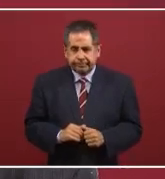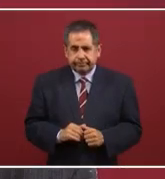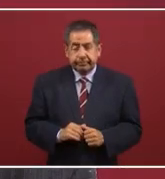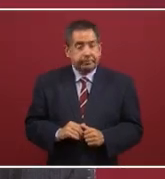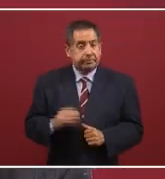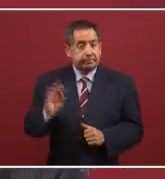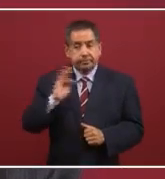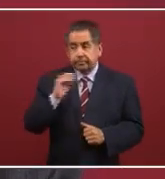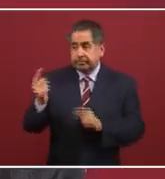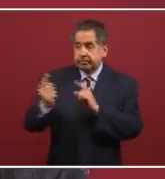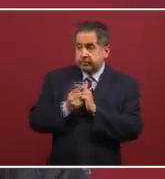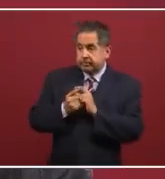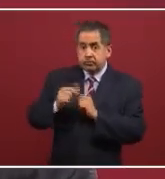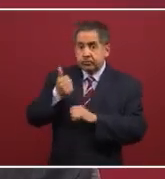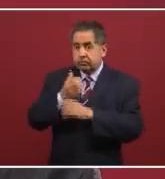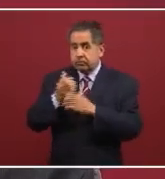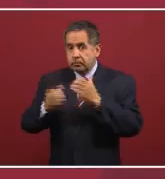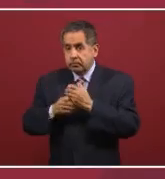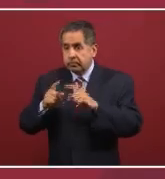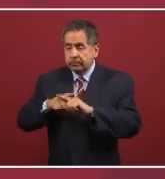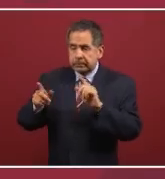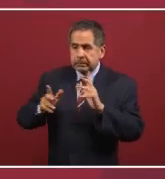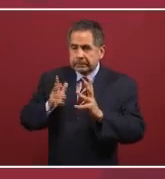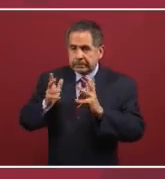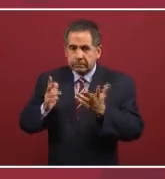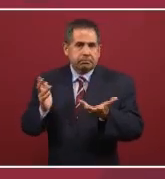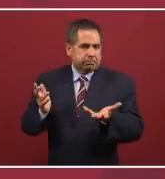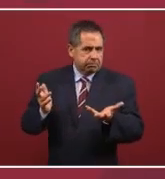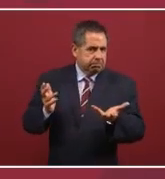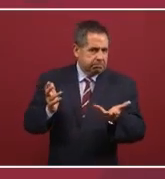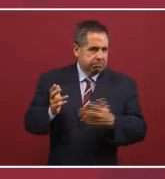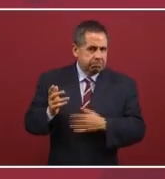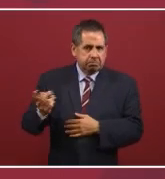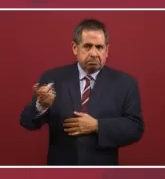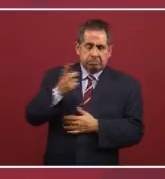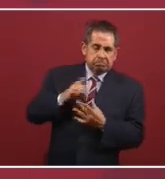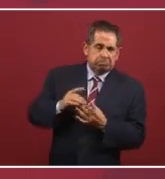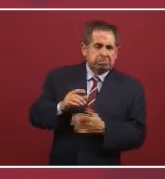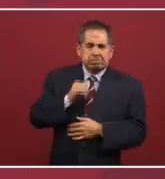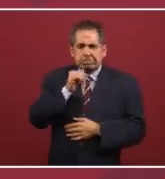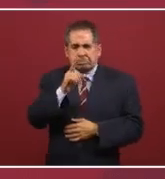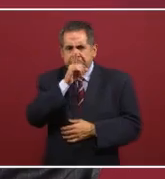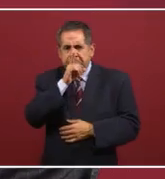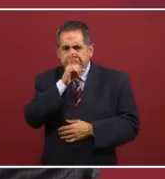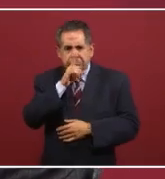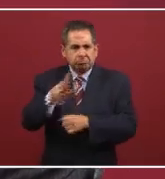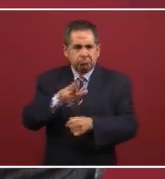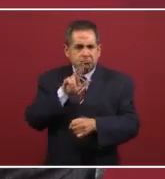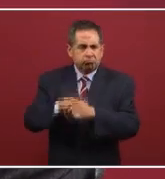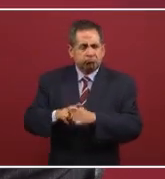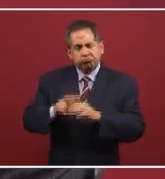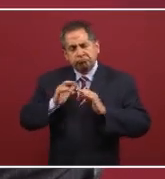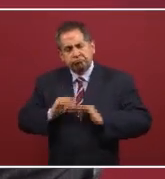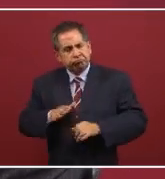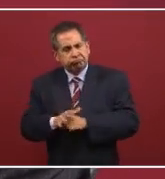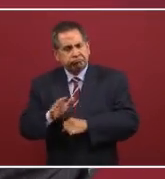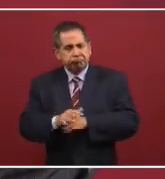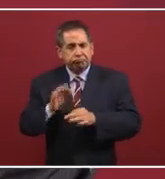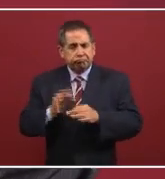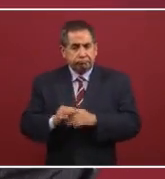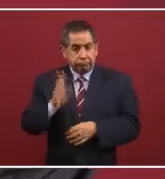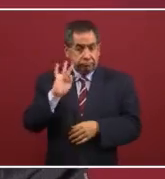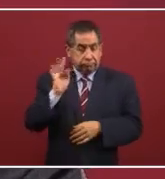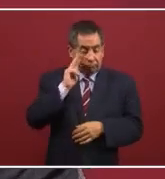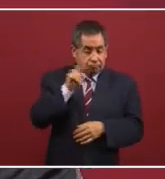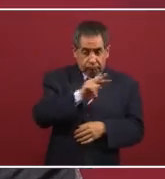hubiese sido de esa manera, pues ella hubiese declarado otra cosa saliendo. Y si ustedes